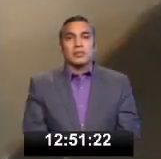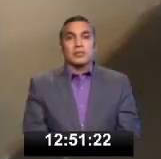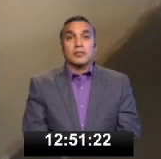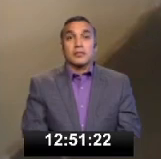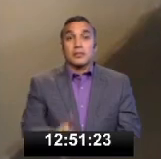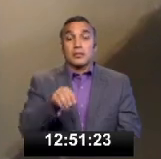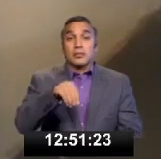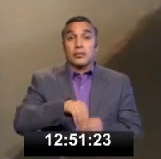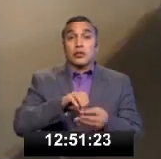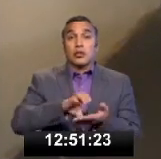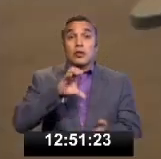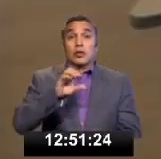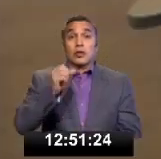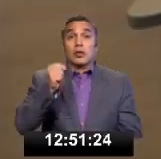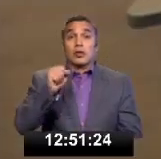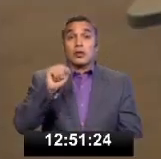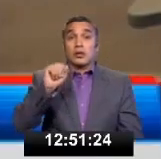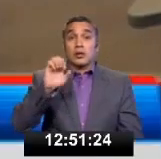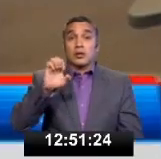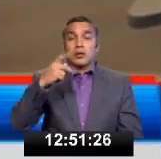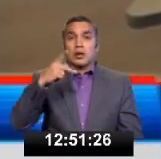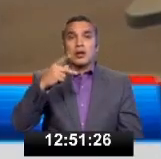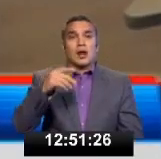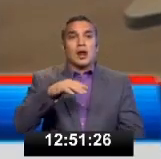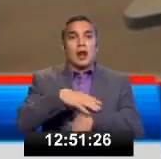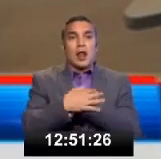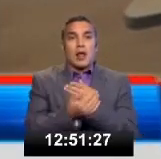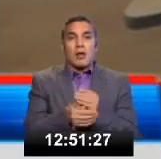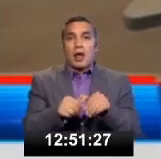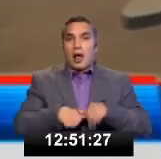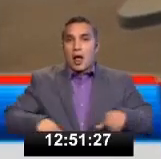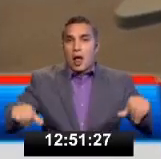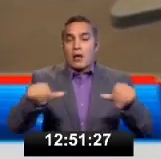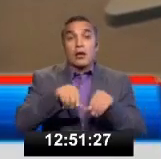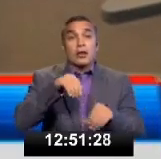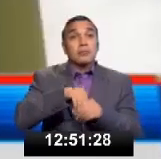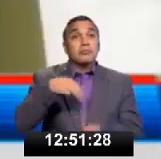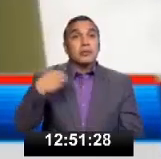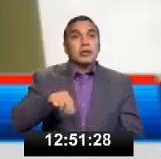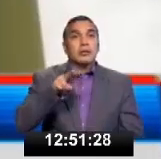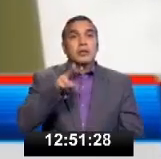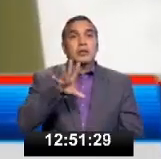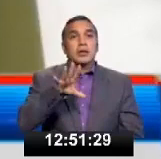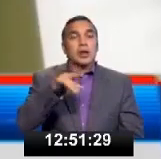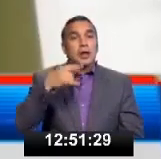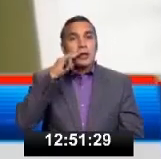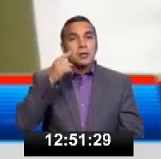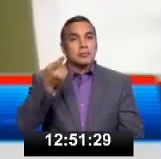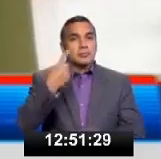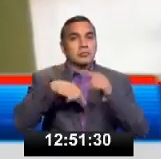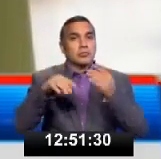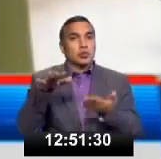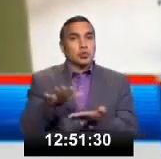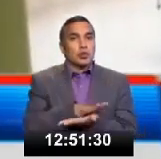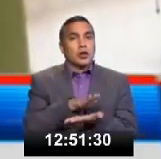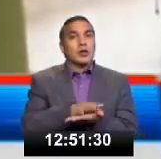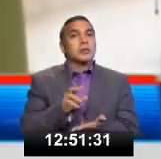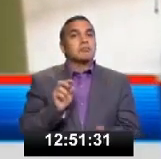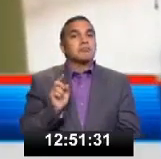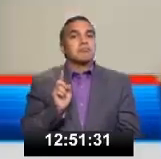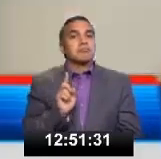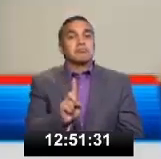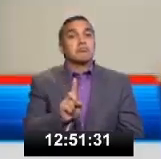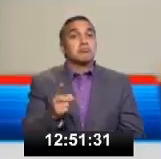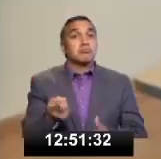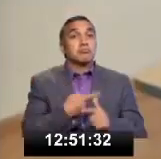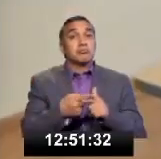En la unidad educativa SEC colocaron lavamanos en las aulas. A partir de este miércoles, 25 niños retornarán a clases de manera presencial.